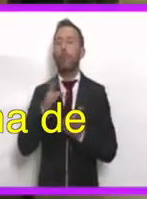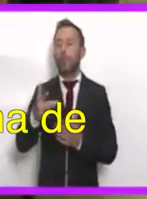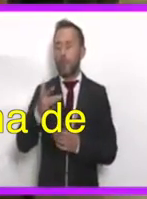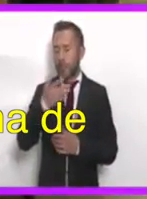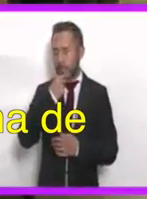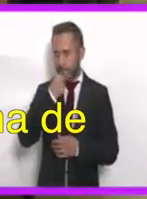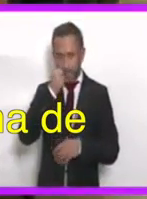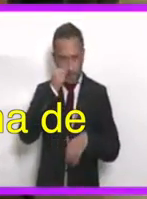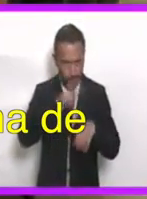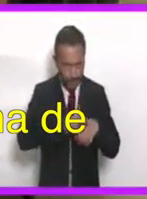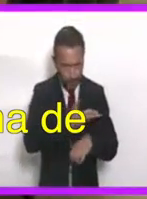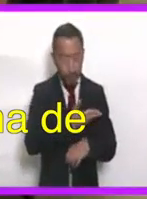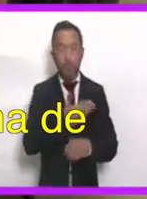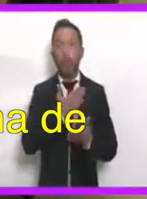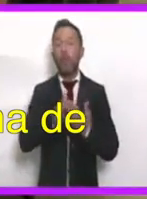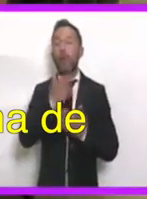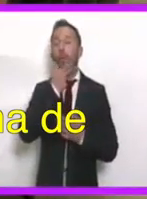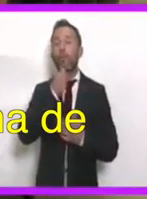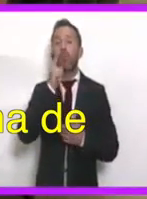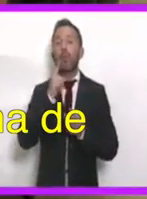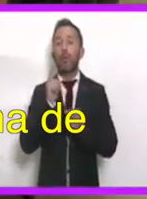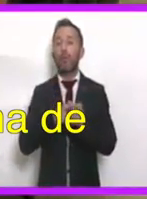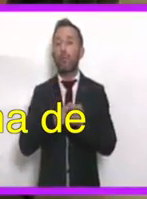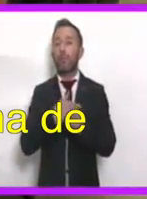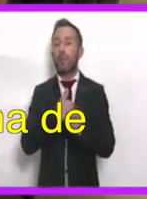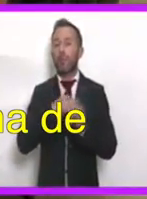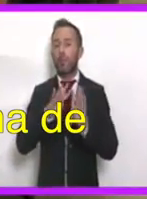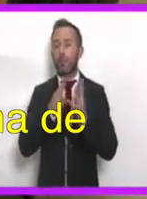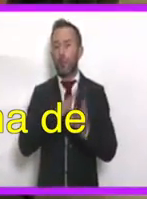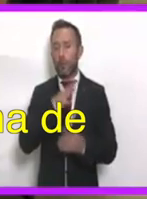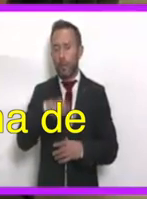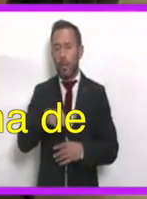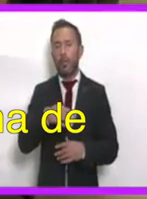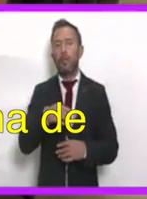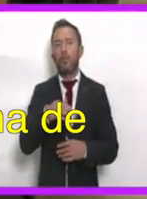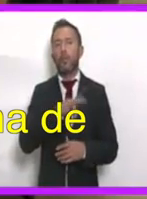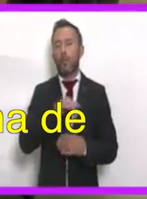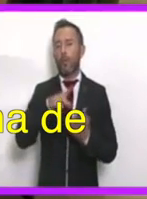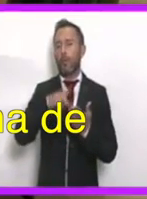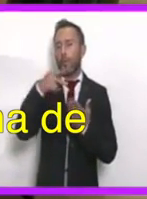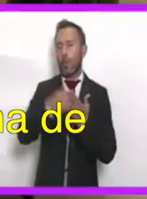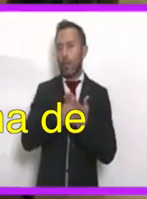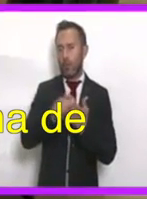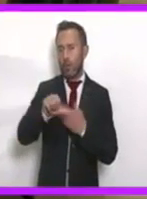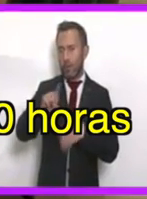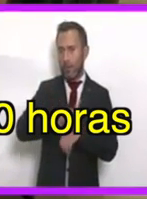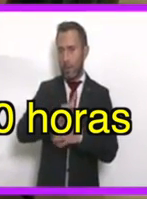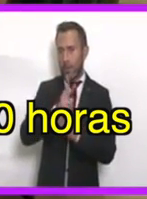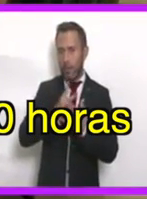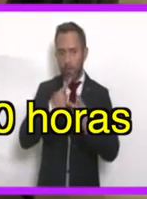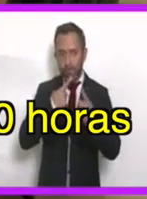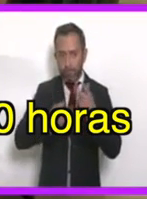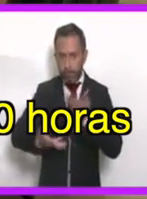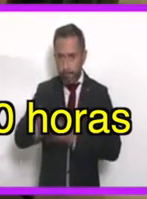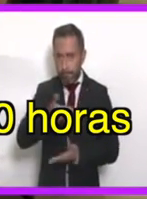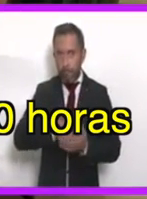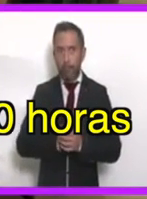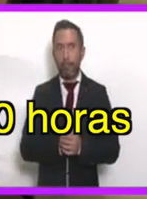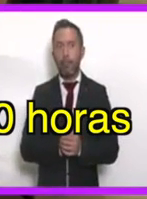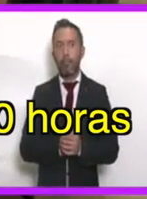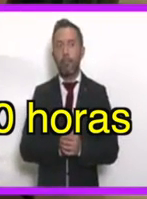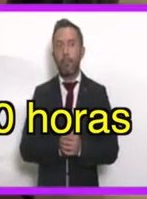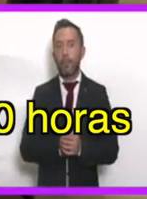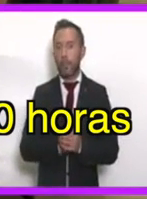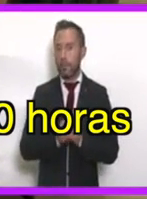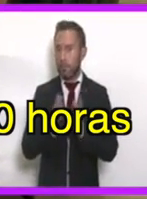33 órganos de centrados y en la página de internet www.cnmv.es x de esta forma también determinó